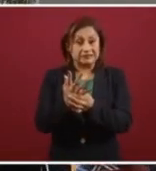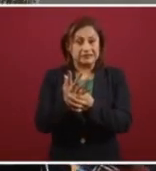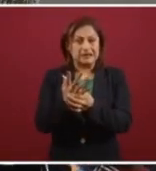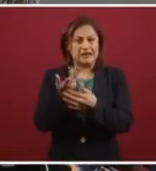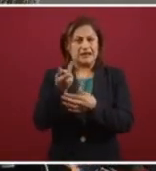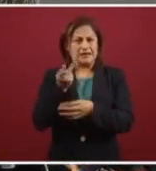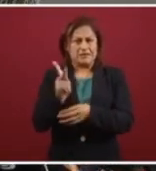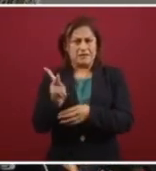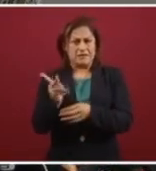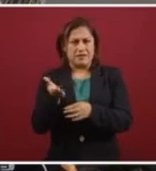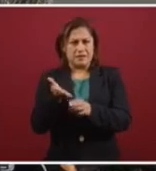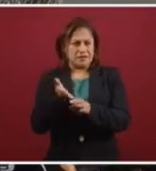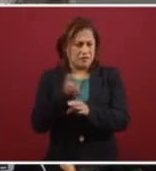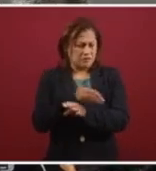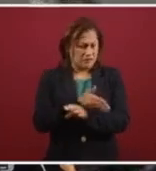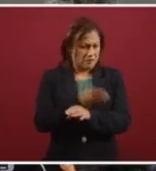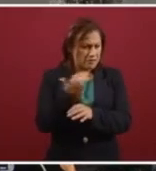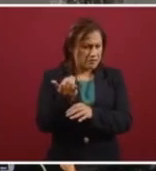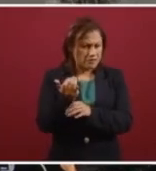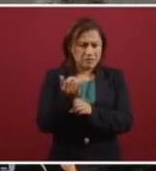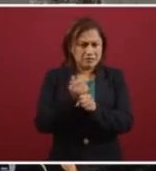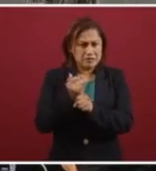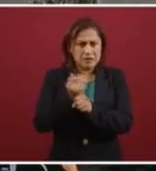declara la guerra